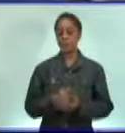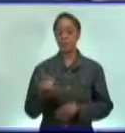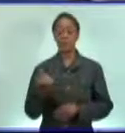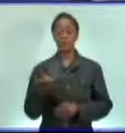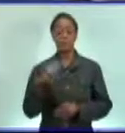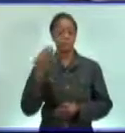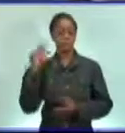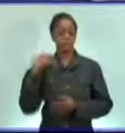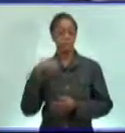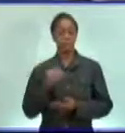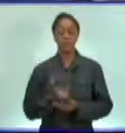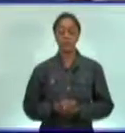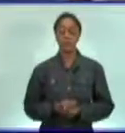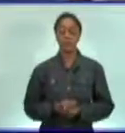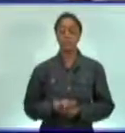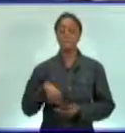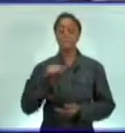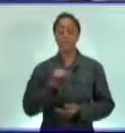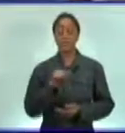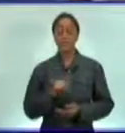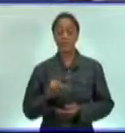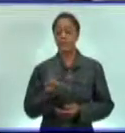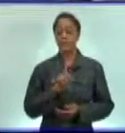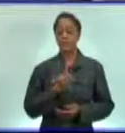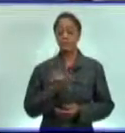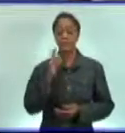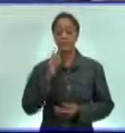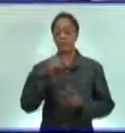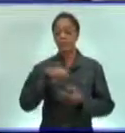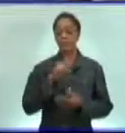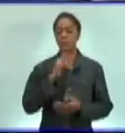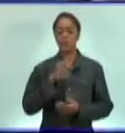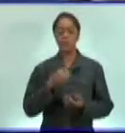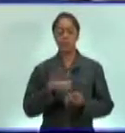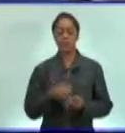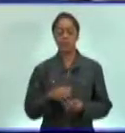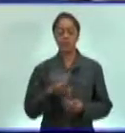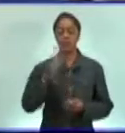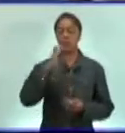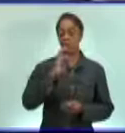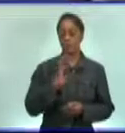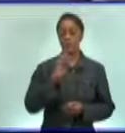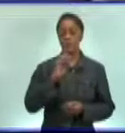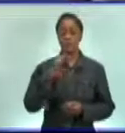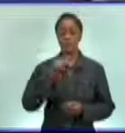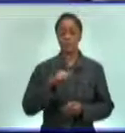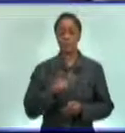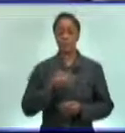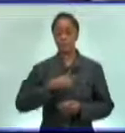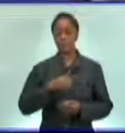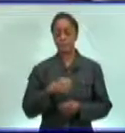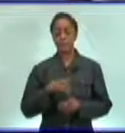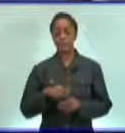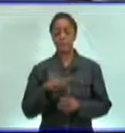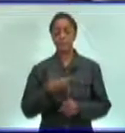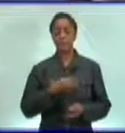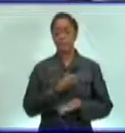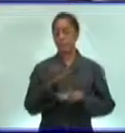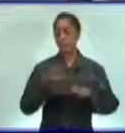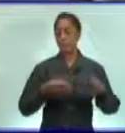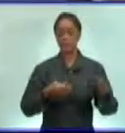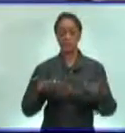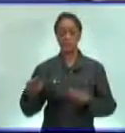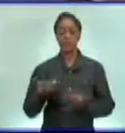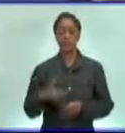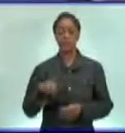primitivo, que en él no se contiene el ADN de la célula, sino que se encuentra dispersa en